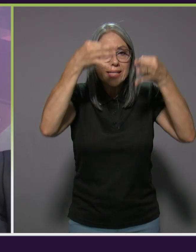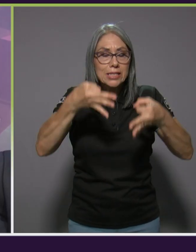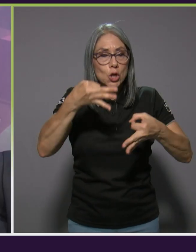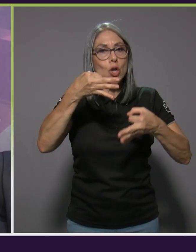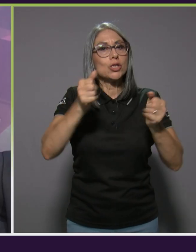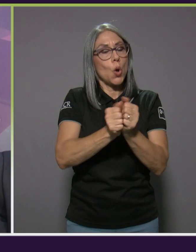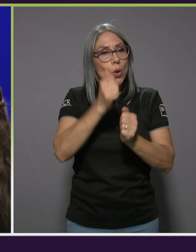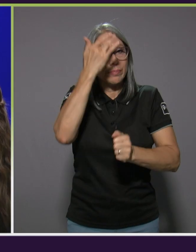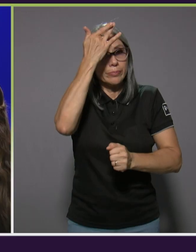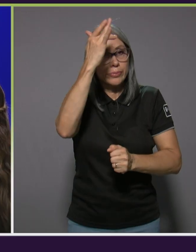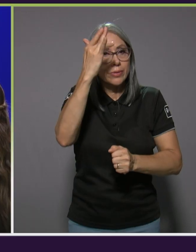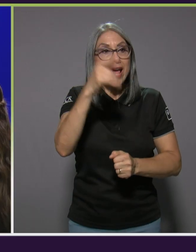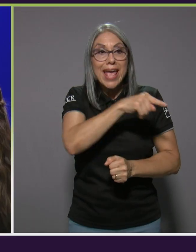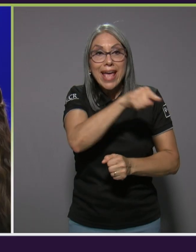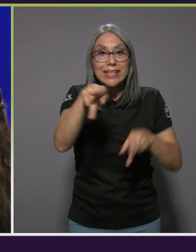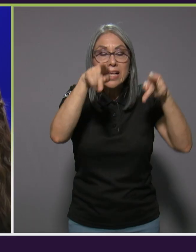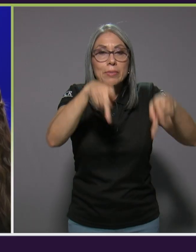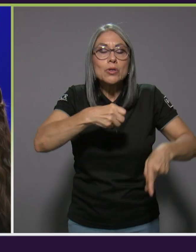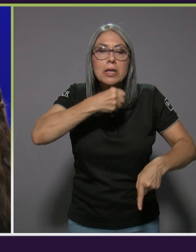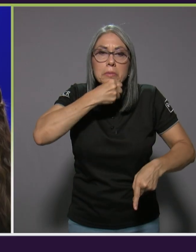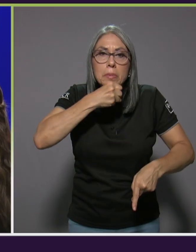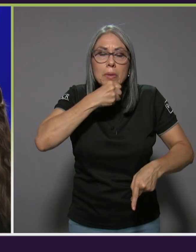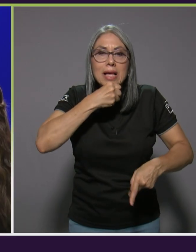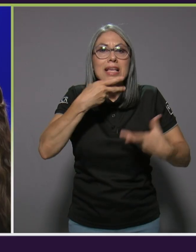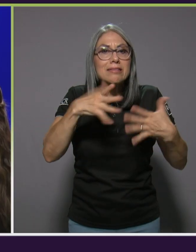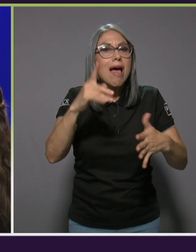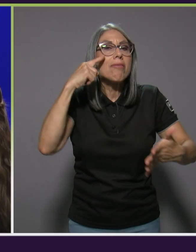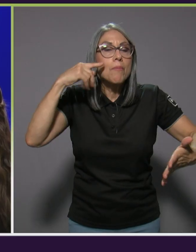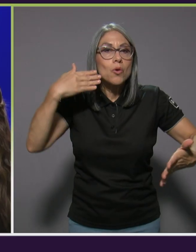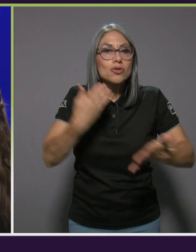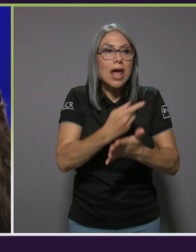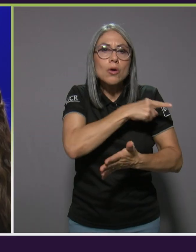han demostrado que se han desgastado por este país y nosotros debemos